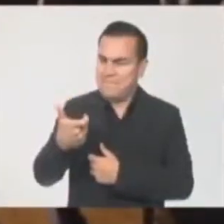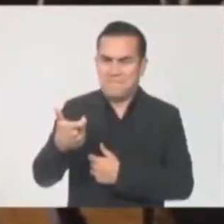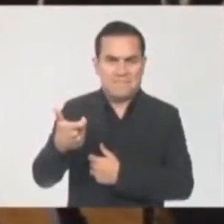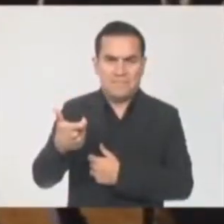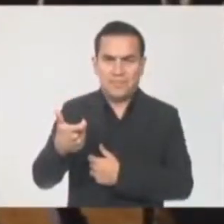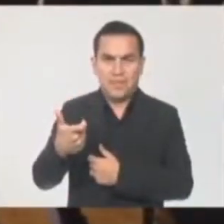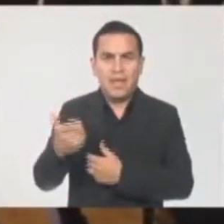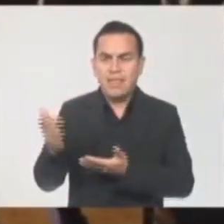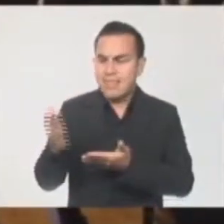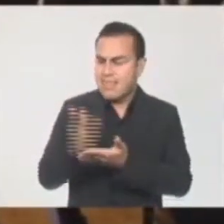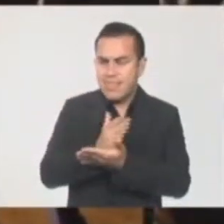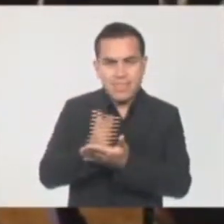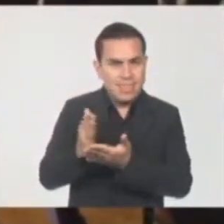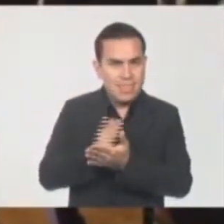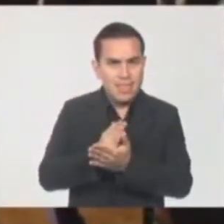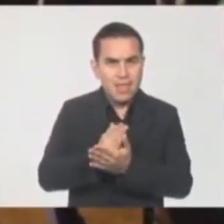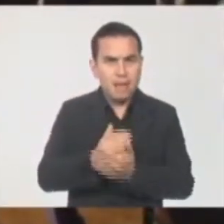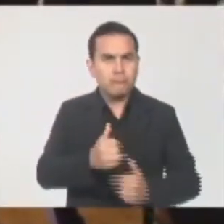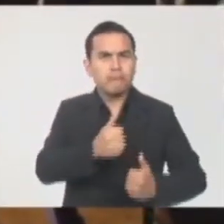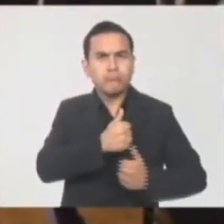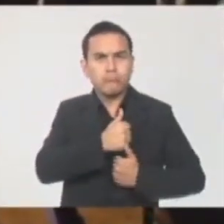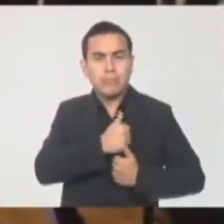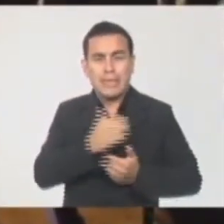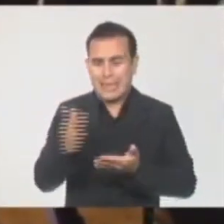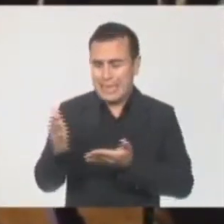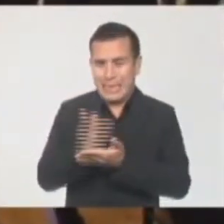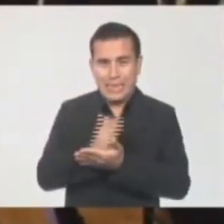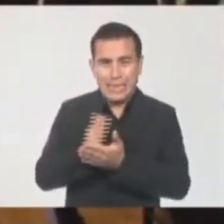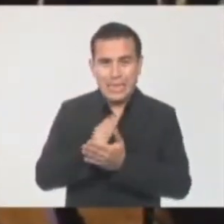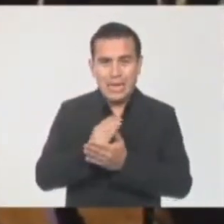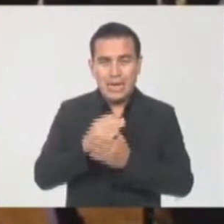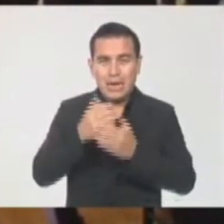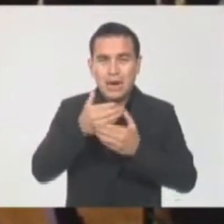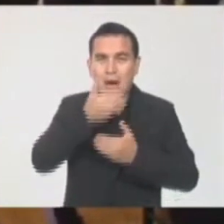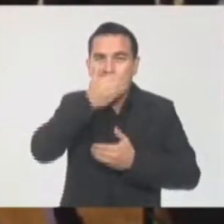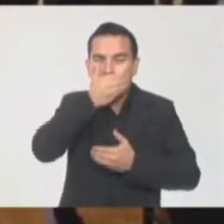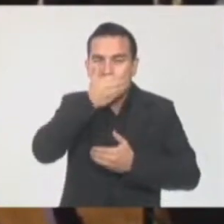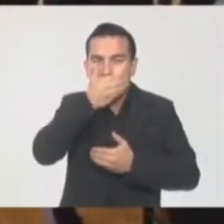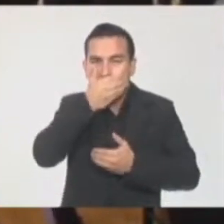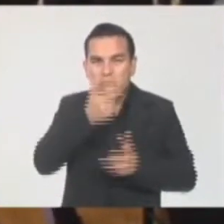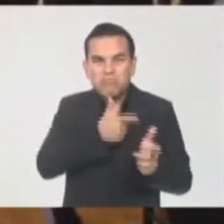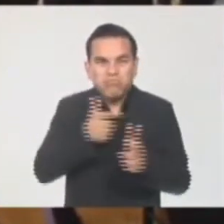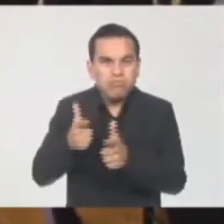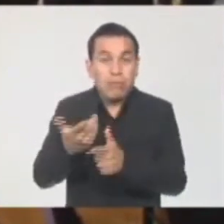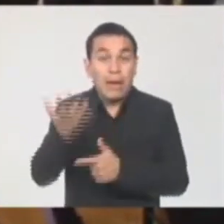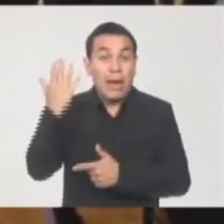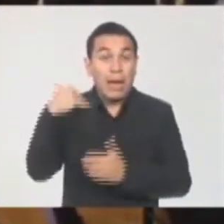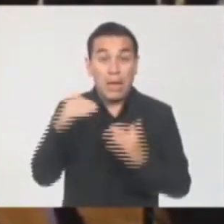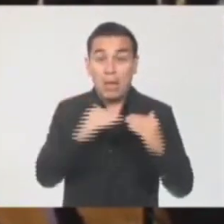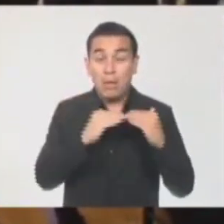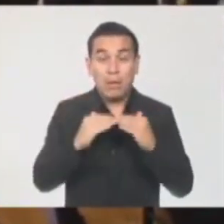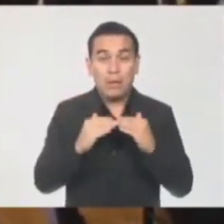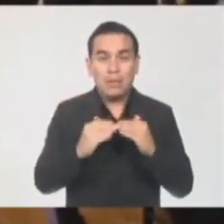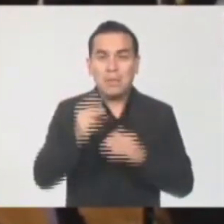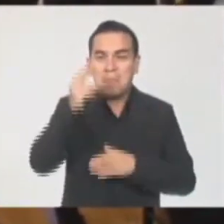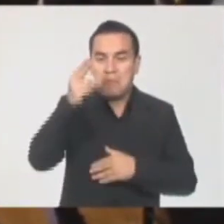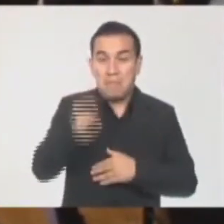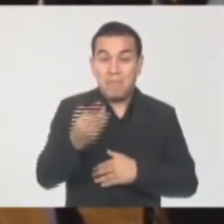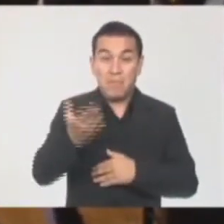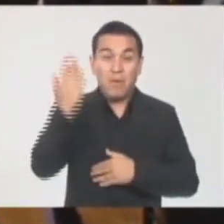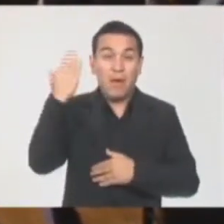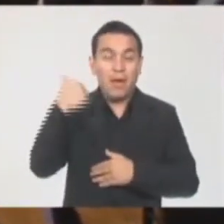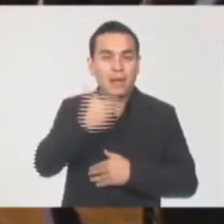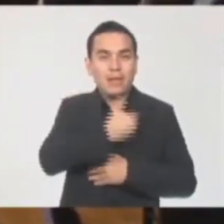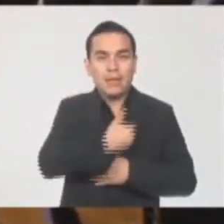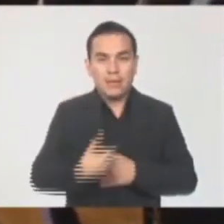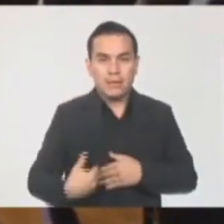juntas militares y mucho menos una comandancia guerrillera dándole órdenes y diciéndole lo que tiene que hacer, como todos los presidentes